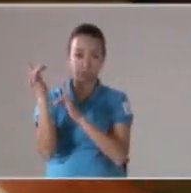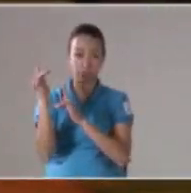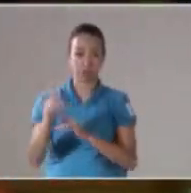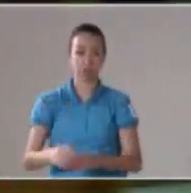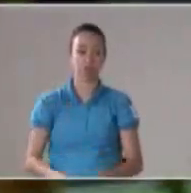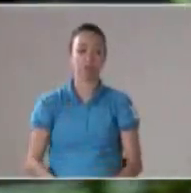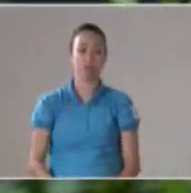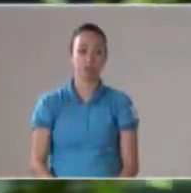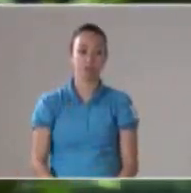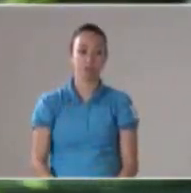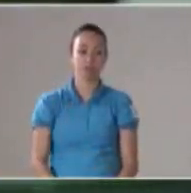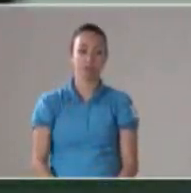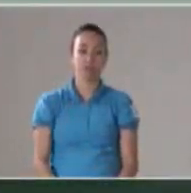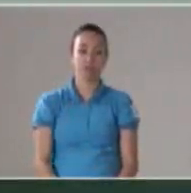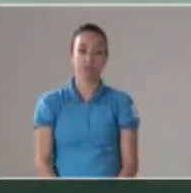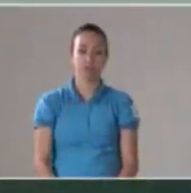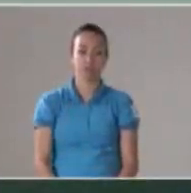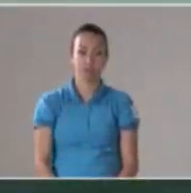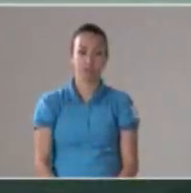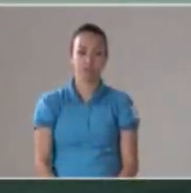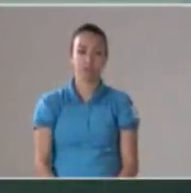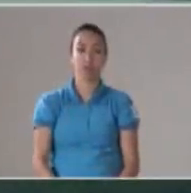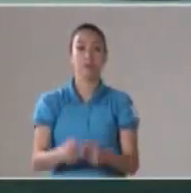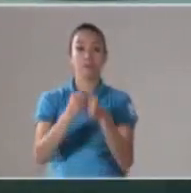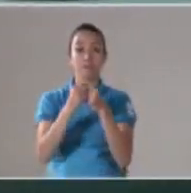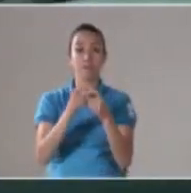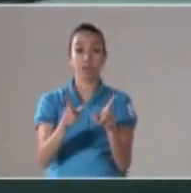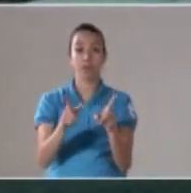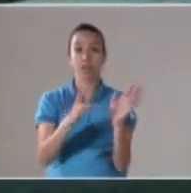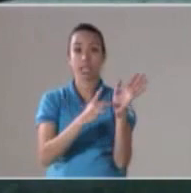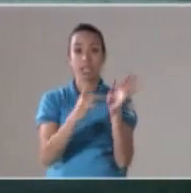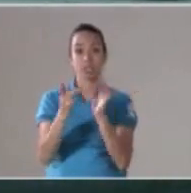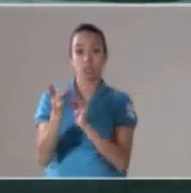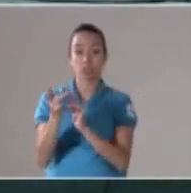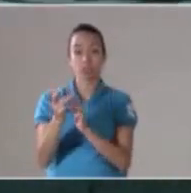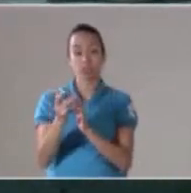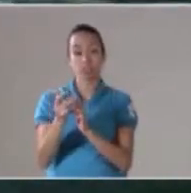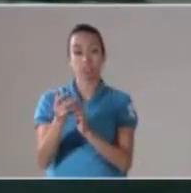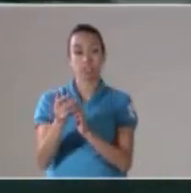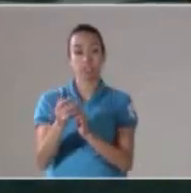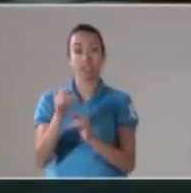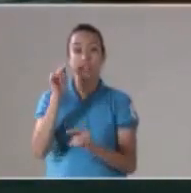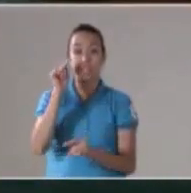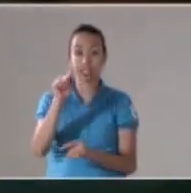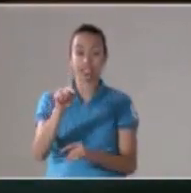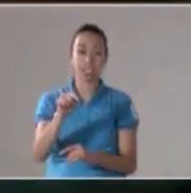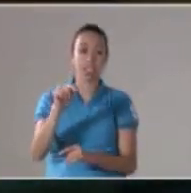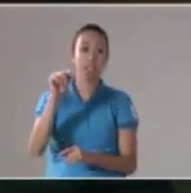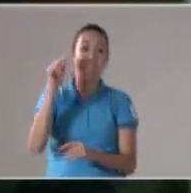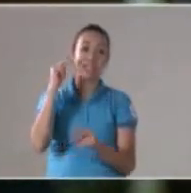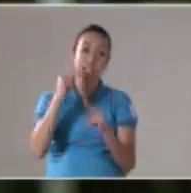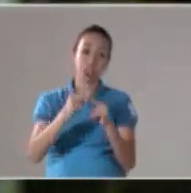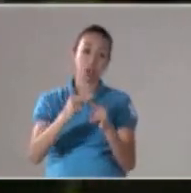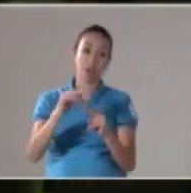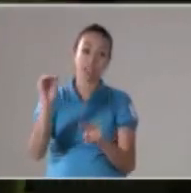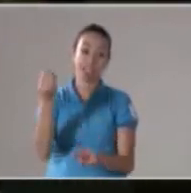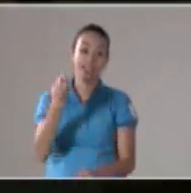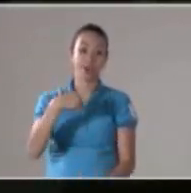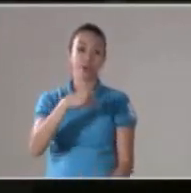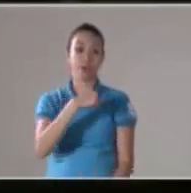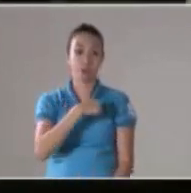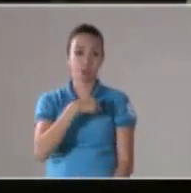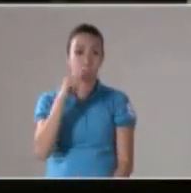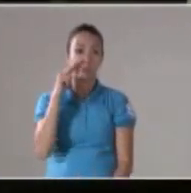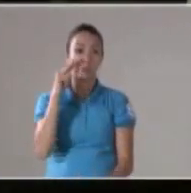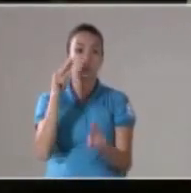Jesús en inglés, Yeshua en hebreo. Pero Jesús, al final de cuentas, Jesús, ese es el nombre que conocemos. Pero Él tiene otro